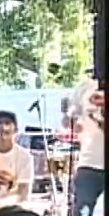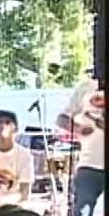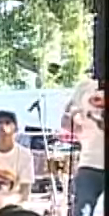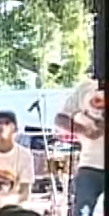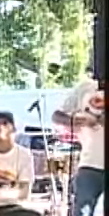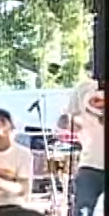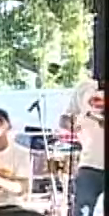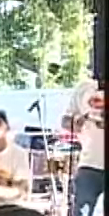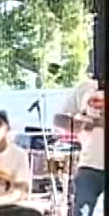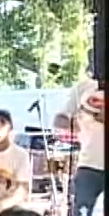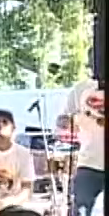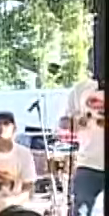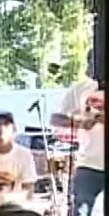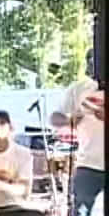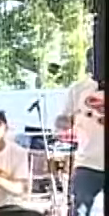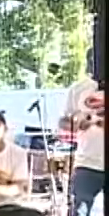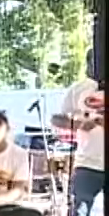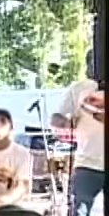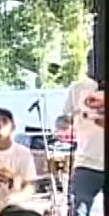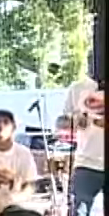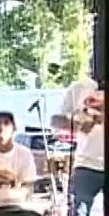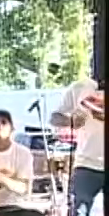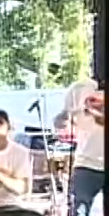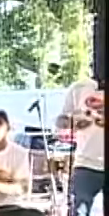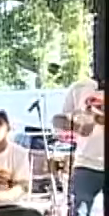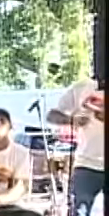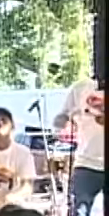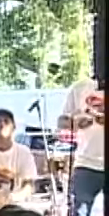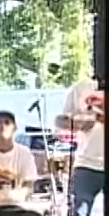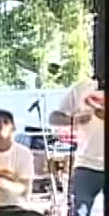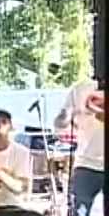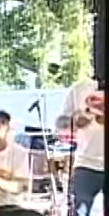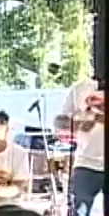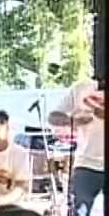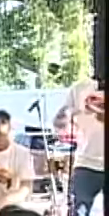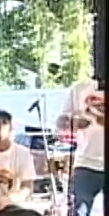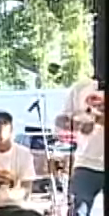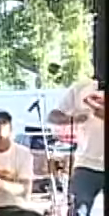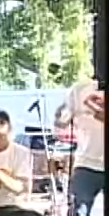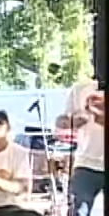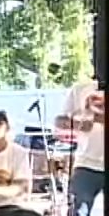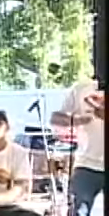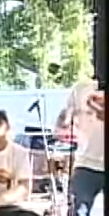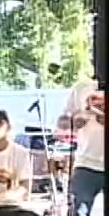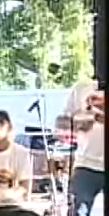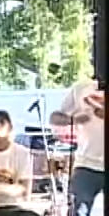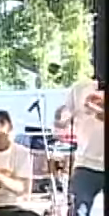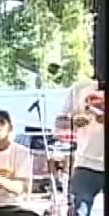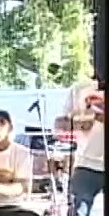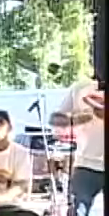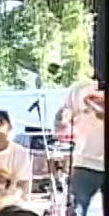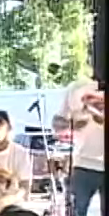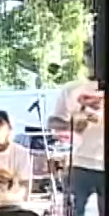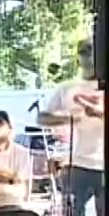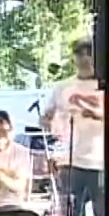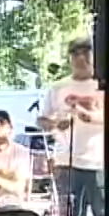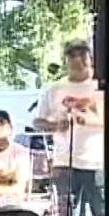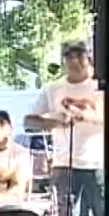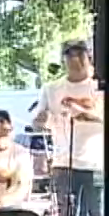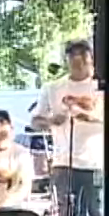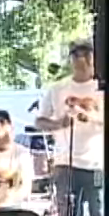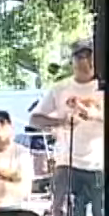Y con lo nuestro, nos vamos para Bogura. Venga, venga. Bienvenido, mi comandante jefe.